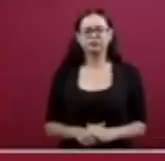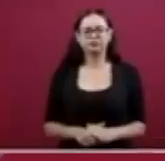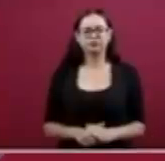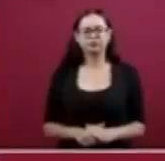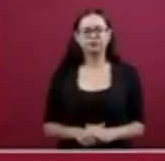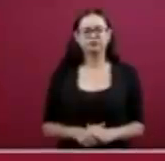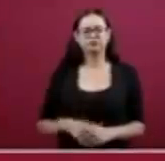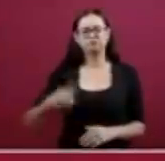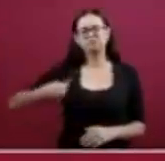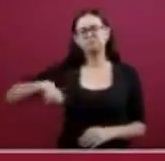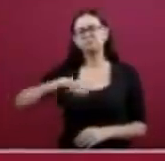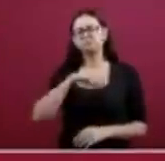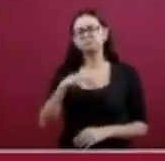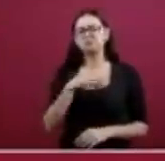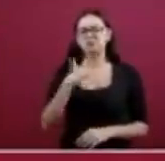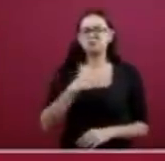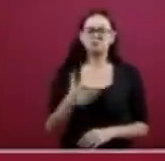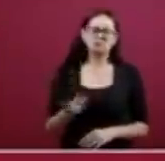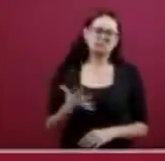calculando